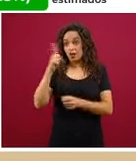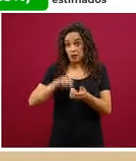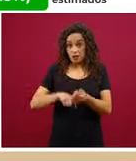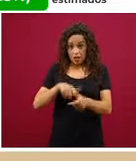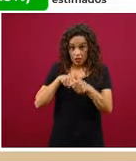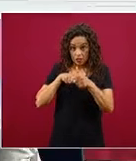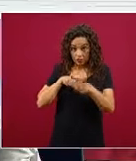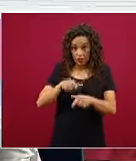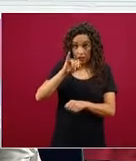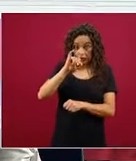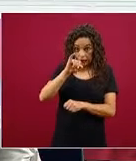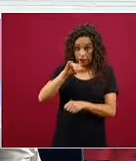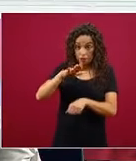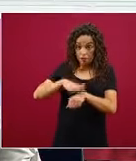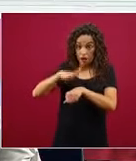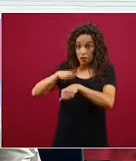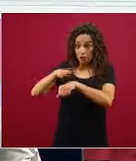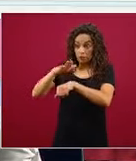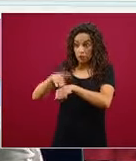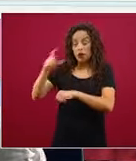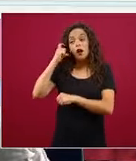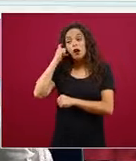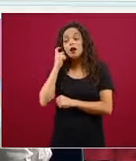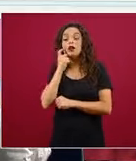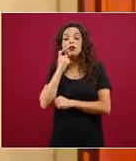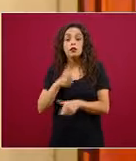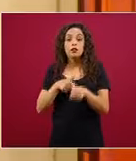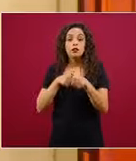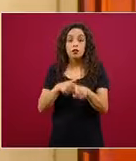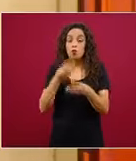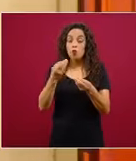una tendencia en función de que el estado continúe nuevamente